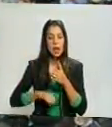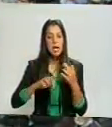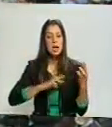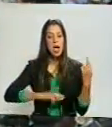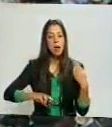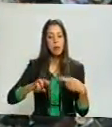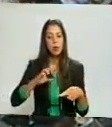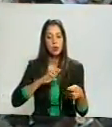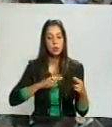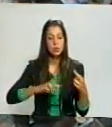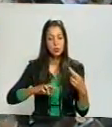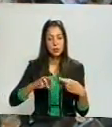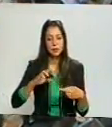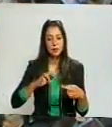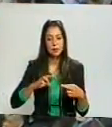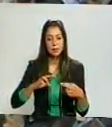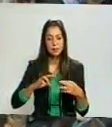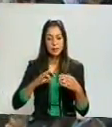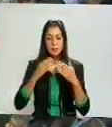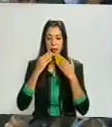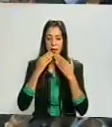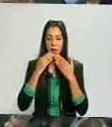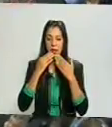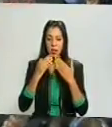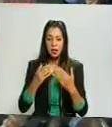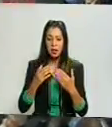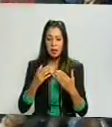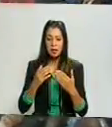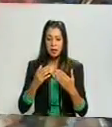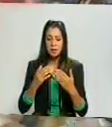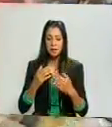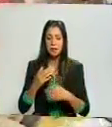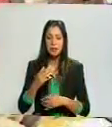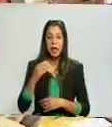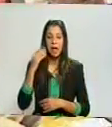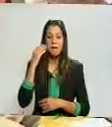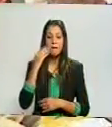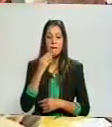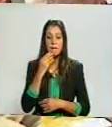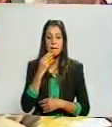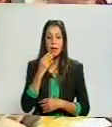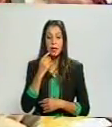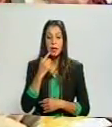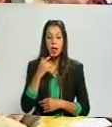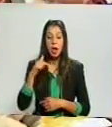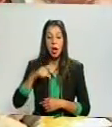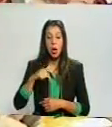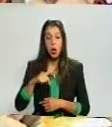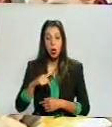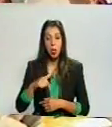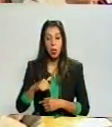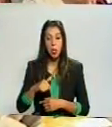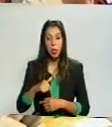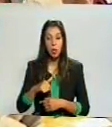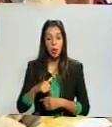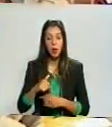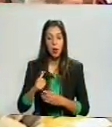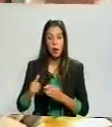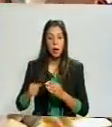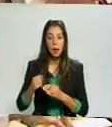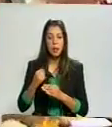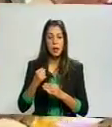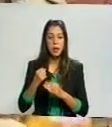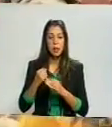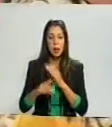revolucionaria. Le agradezco a Fidel que hoy nos envió a todas y a todos